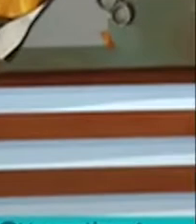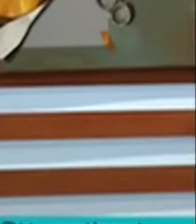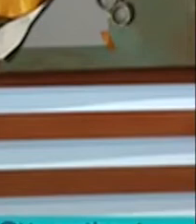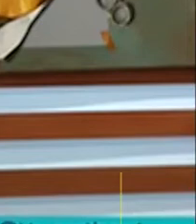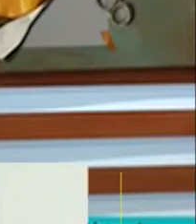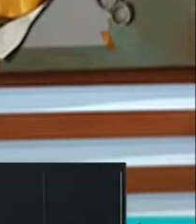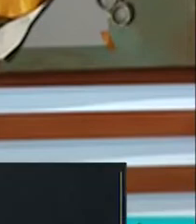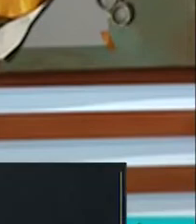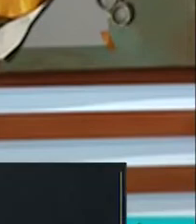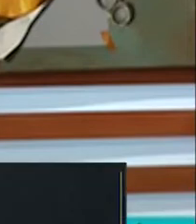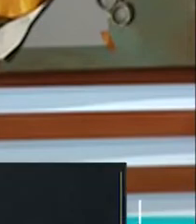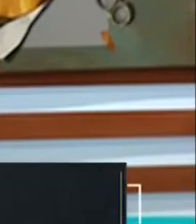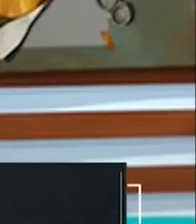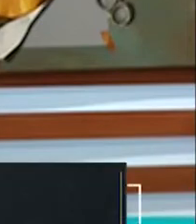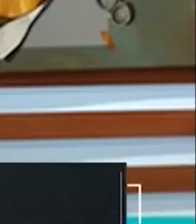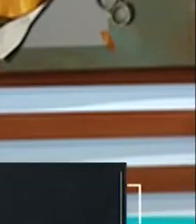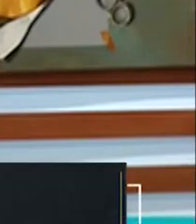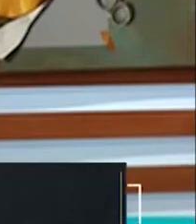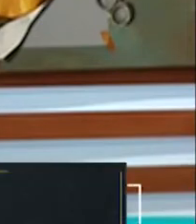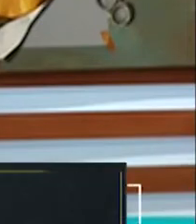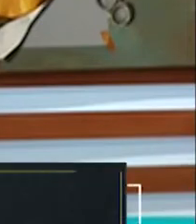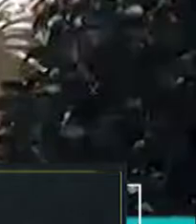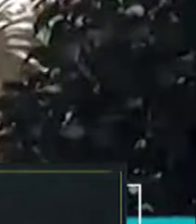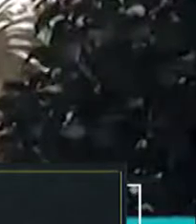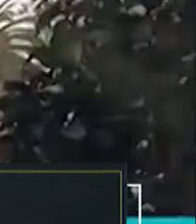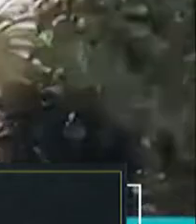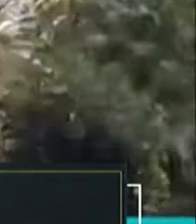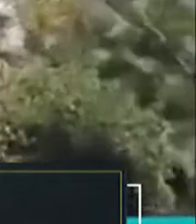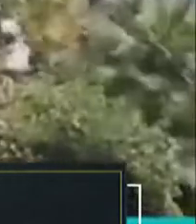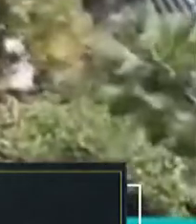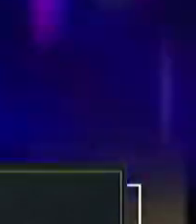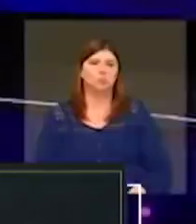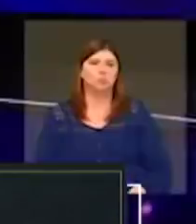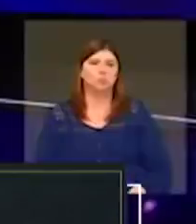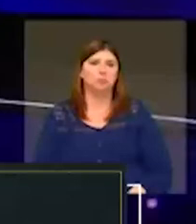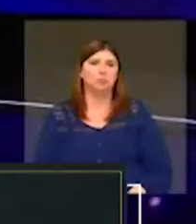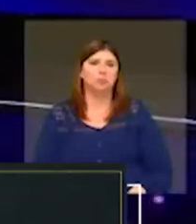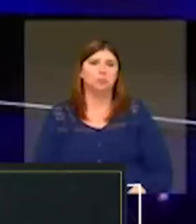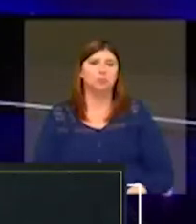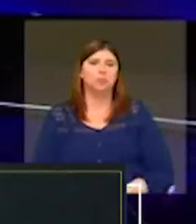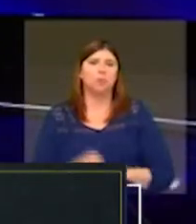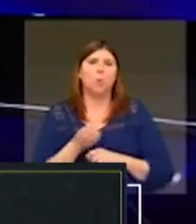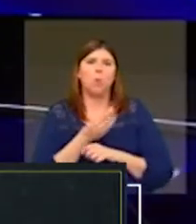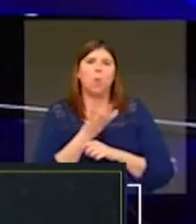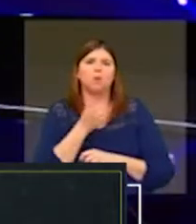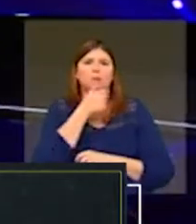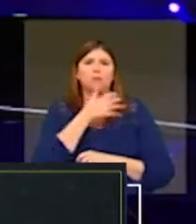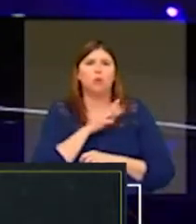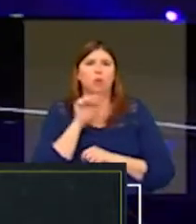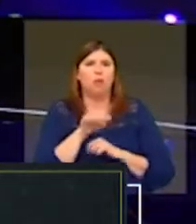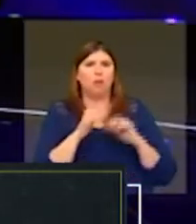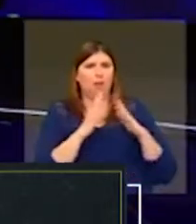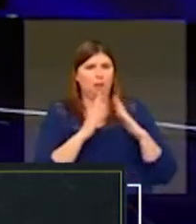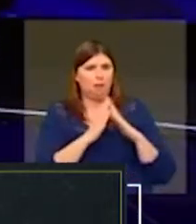la casona de Suárez y Reyes volverá a ser la residencia presidencial tras 15 años. Bueno, cuánta historia en esta casona, ¿eh? Sí.